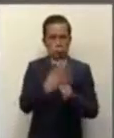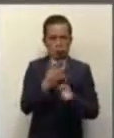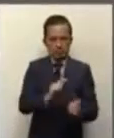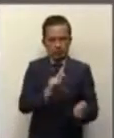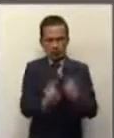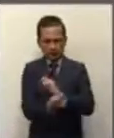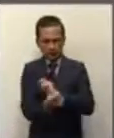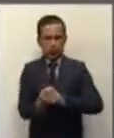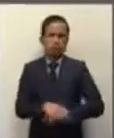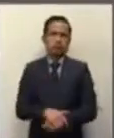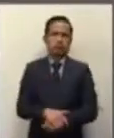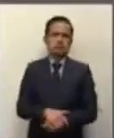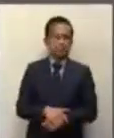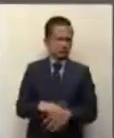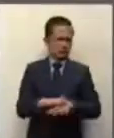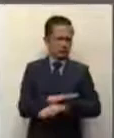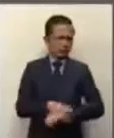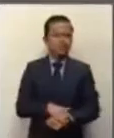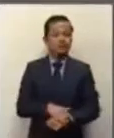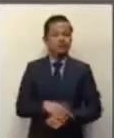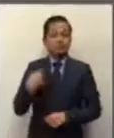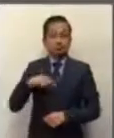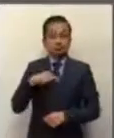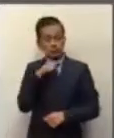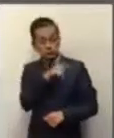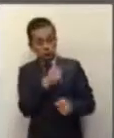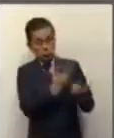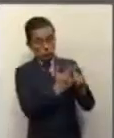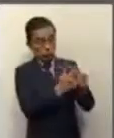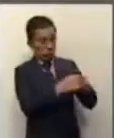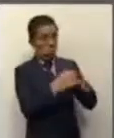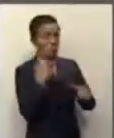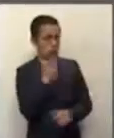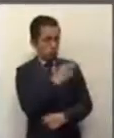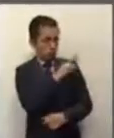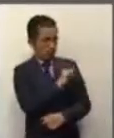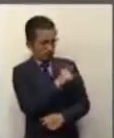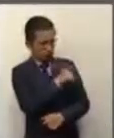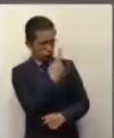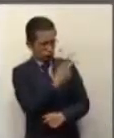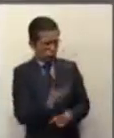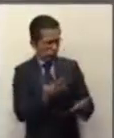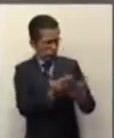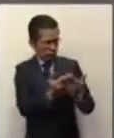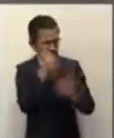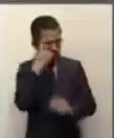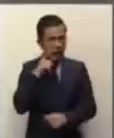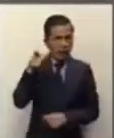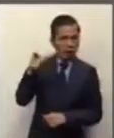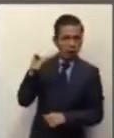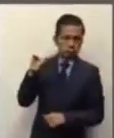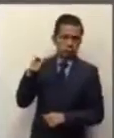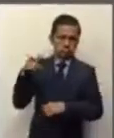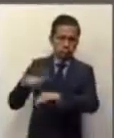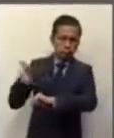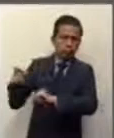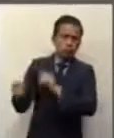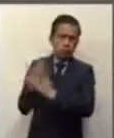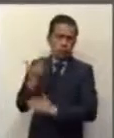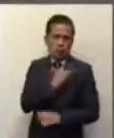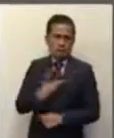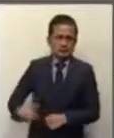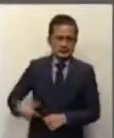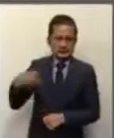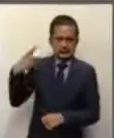de acuerdo que presenta el grupo parlamentario del PRI, por el que solicita al presidente electo haga público los mecanismos para cumplir con la